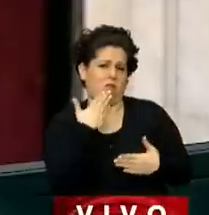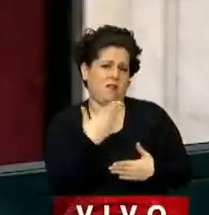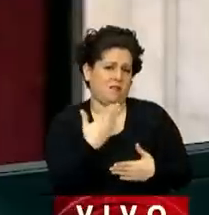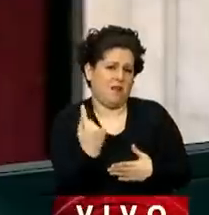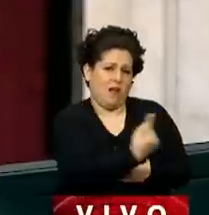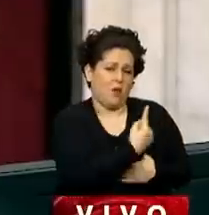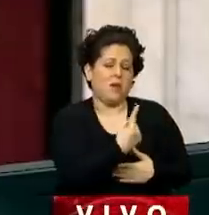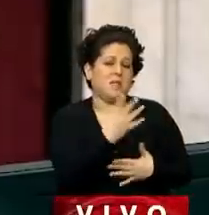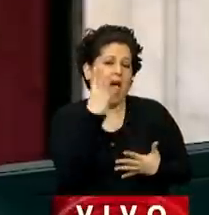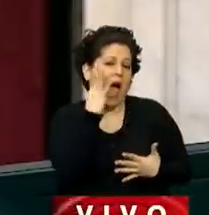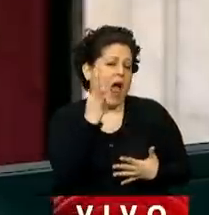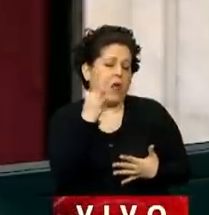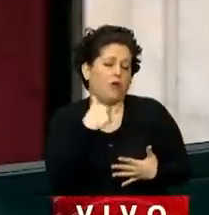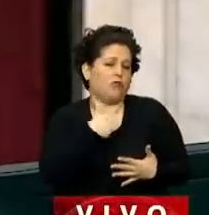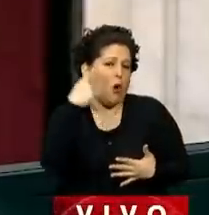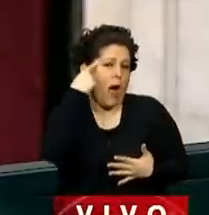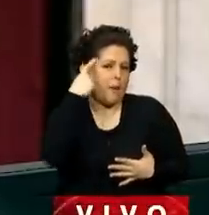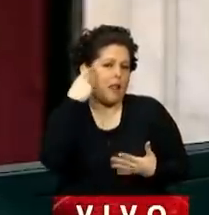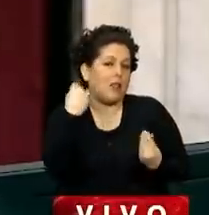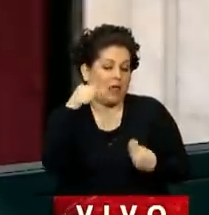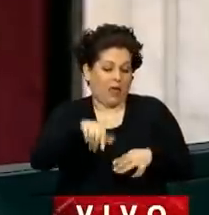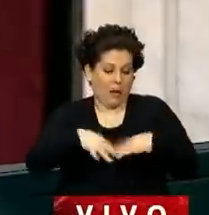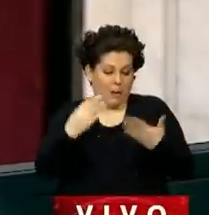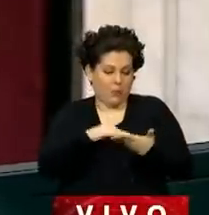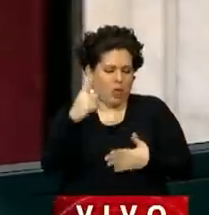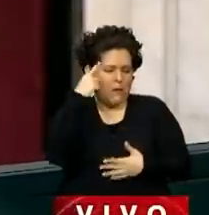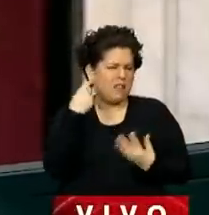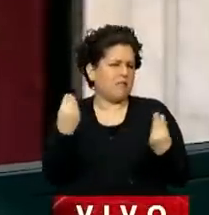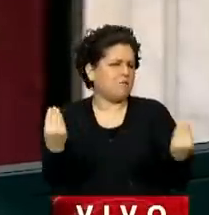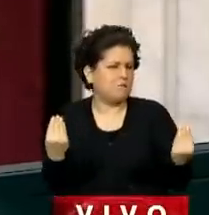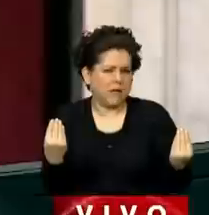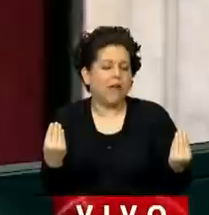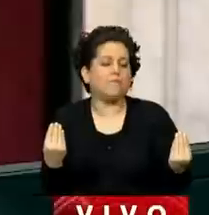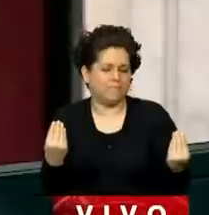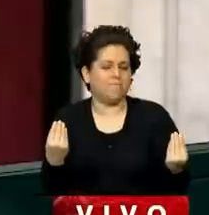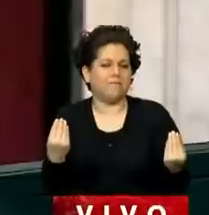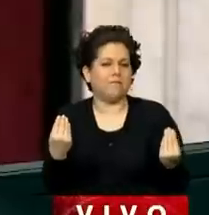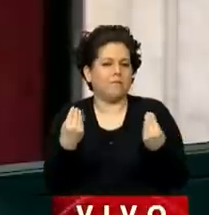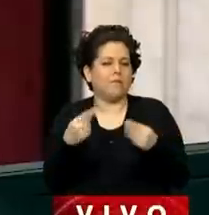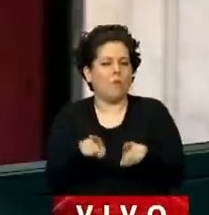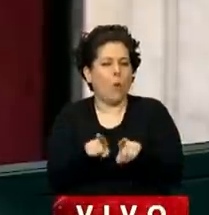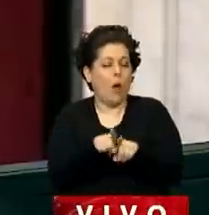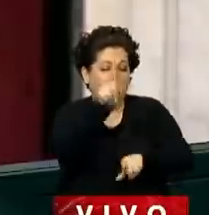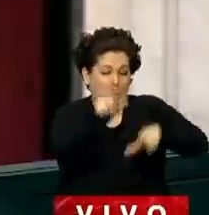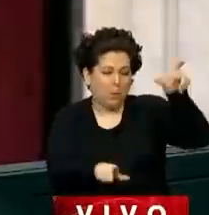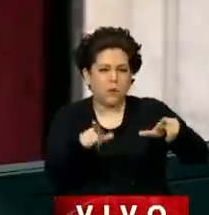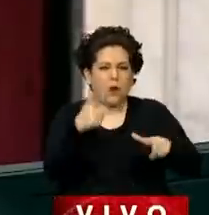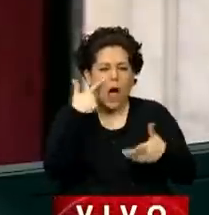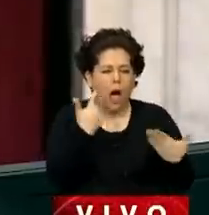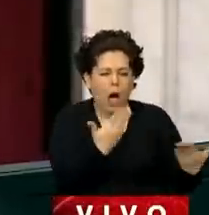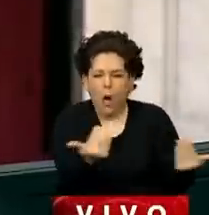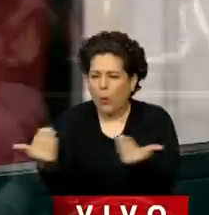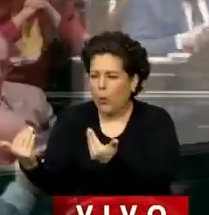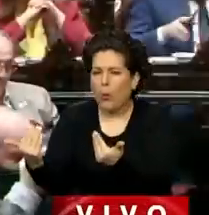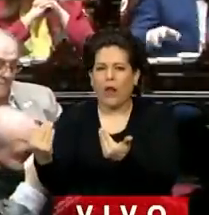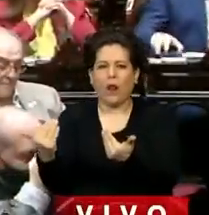Si hay algo que me enseñó este lugar es a escuchar mucho más que hablar,